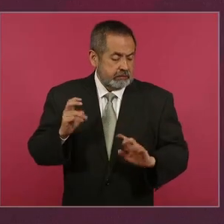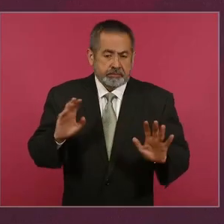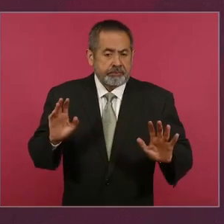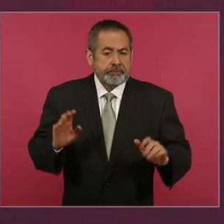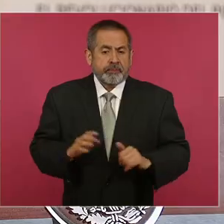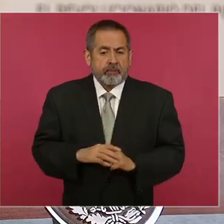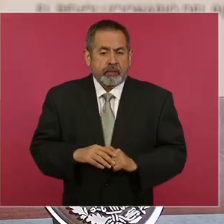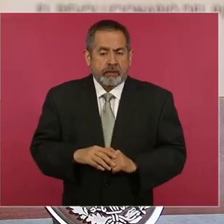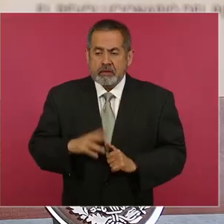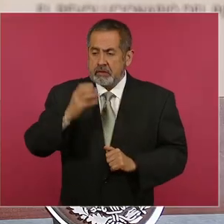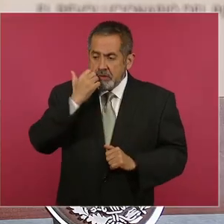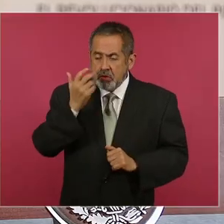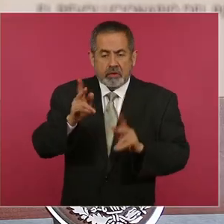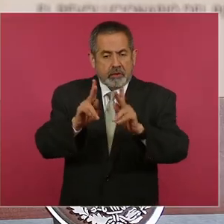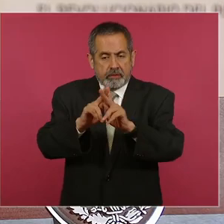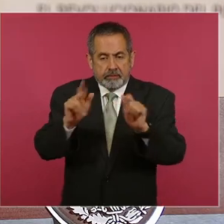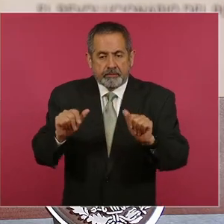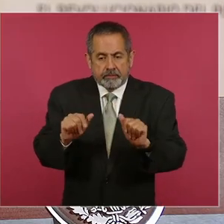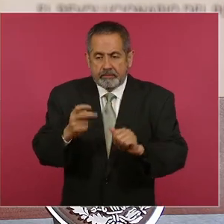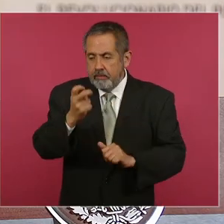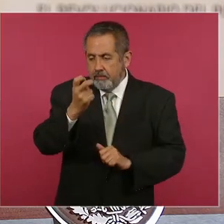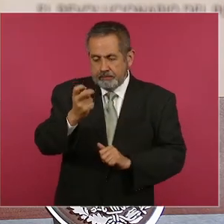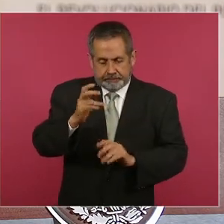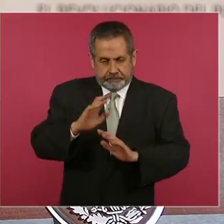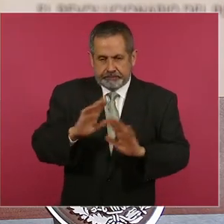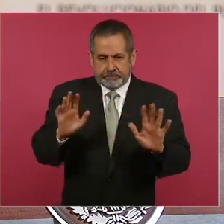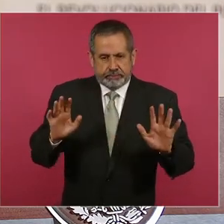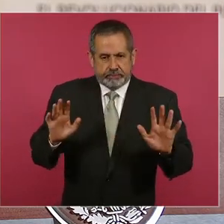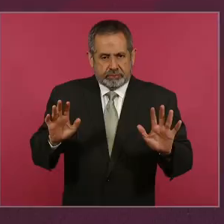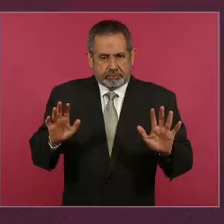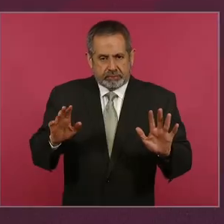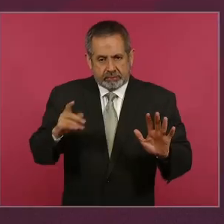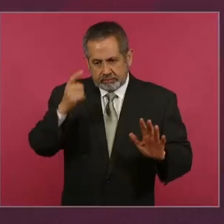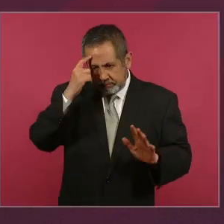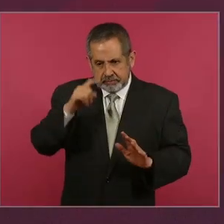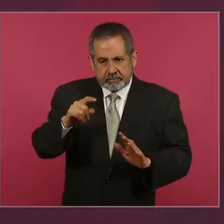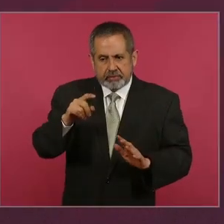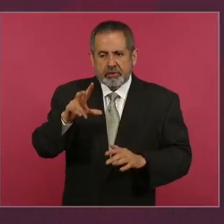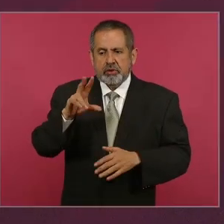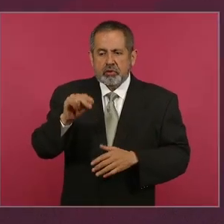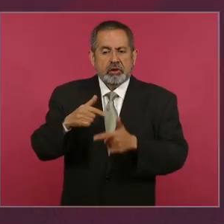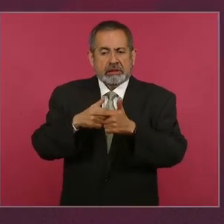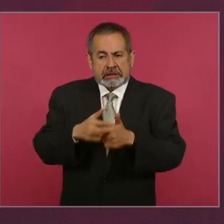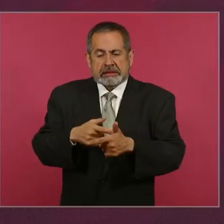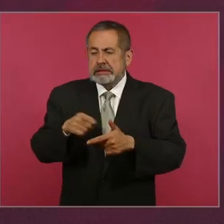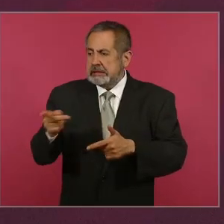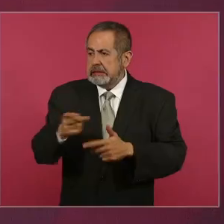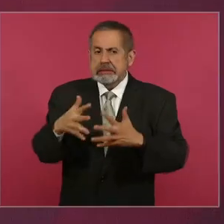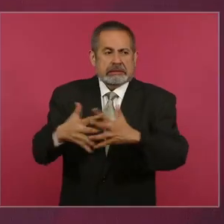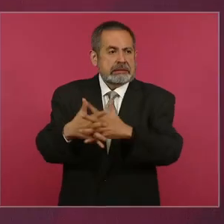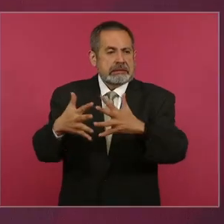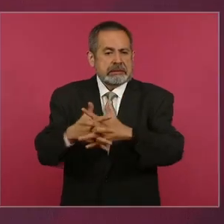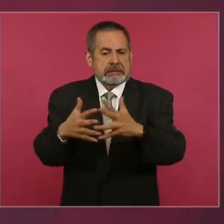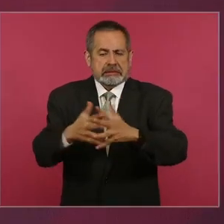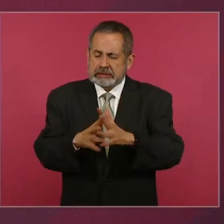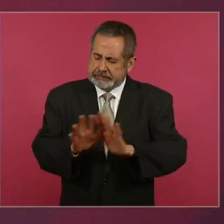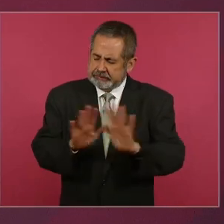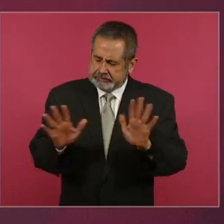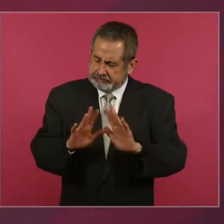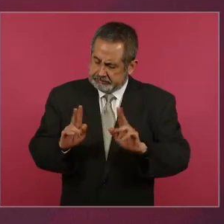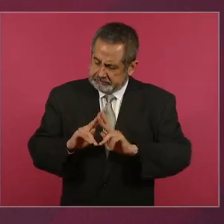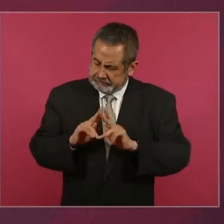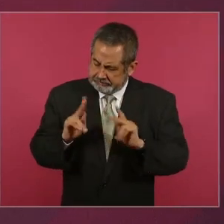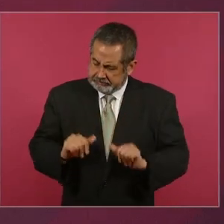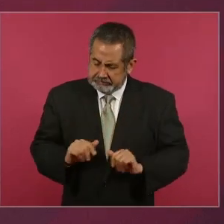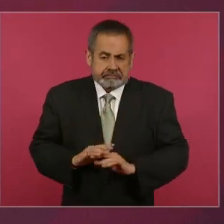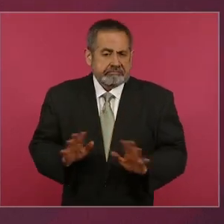de buscar la paz, de evitar que siga la guerra. Y